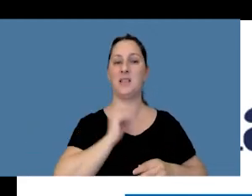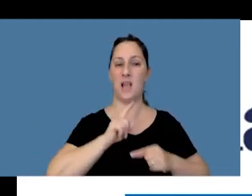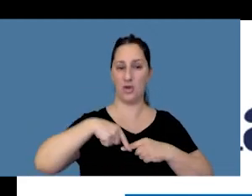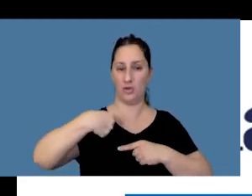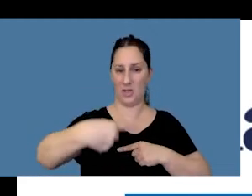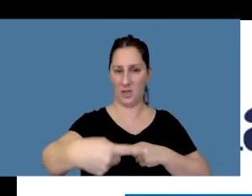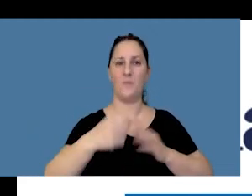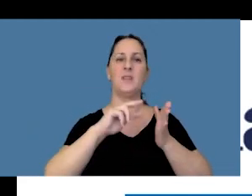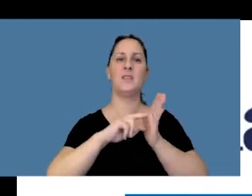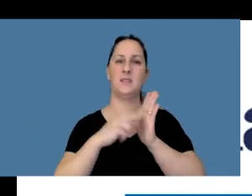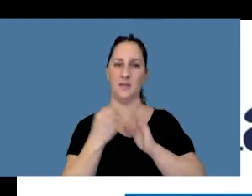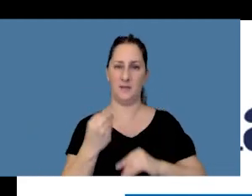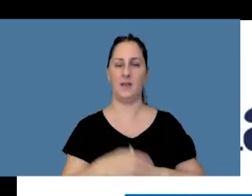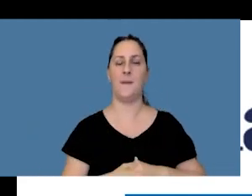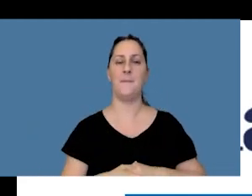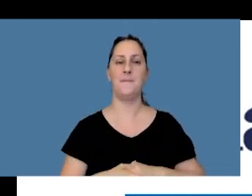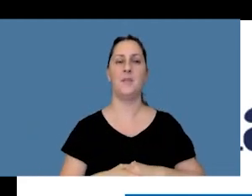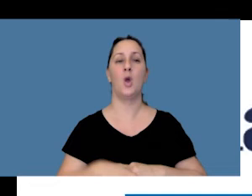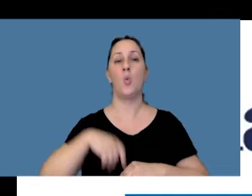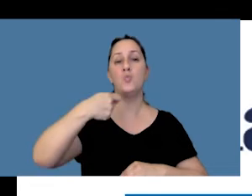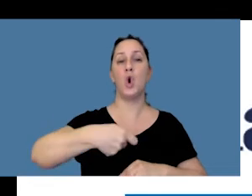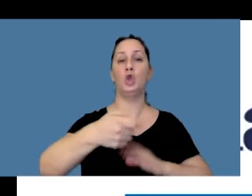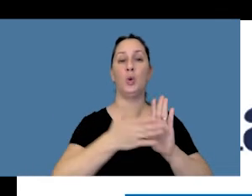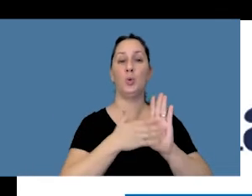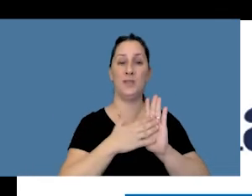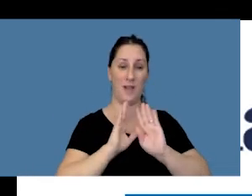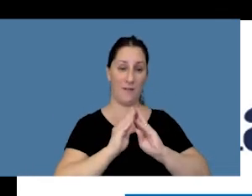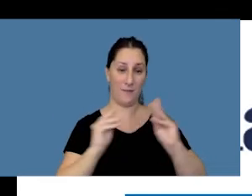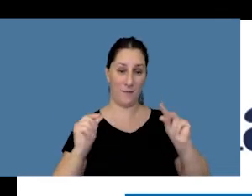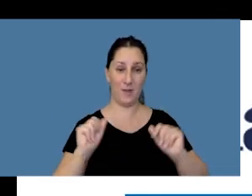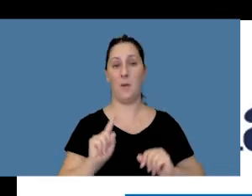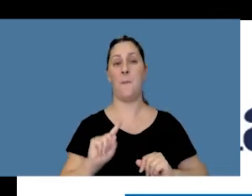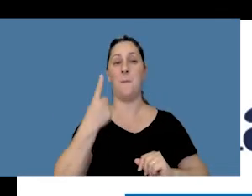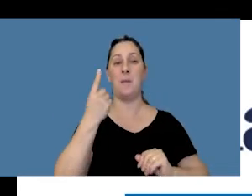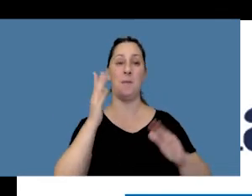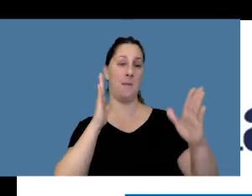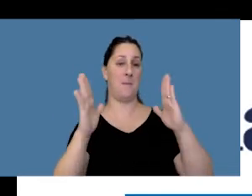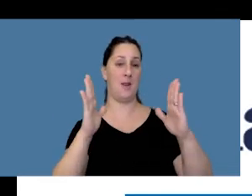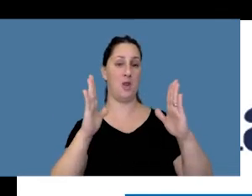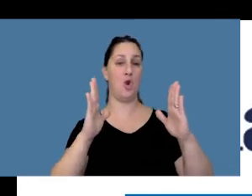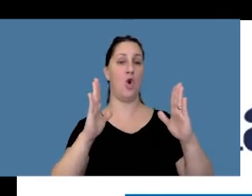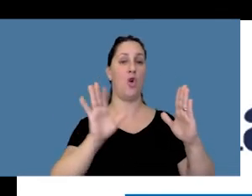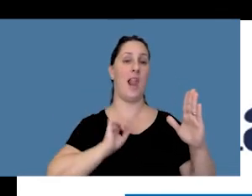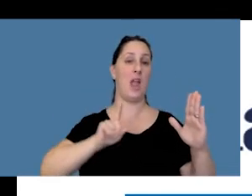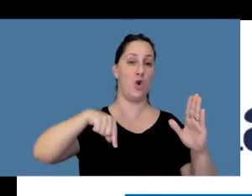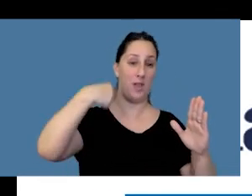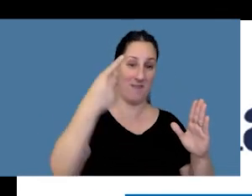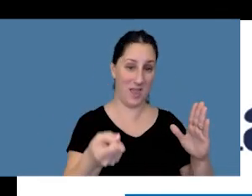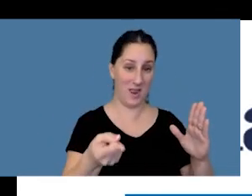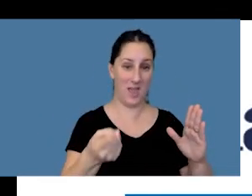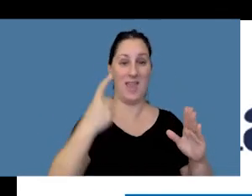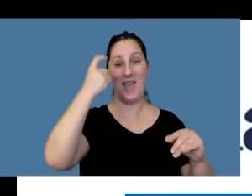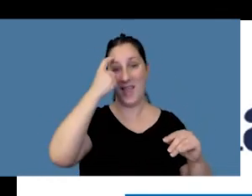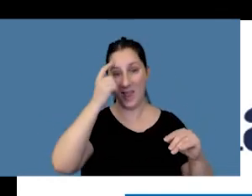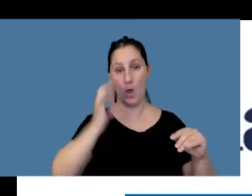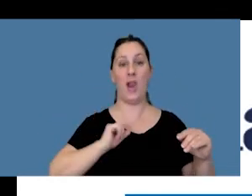quiere decir? Que cuando dejan de ser monotributistas a partir del primer periodo fiscal del año posterior, del mes de enero del